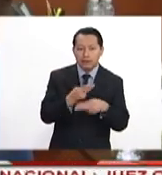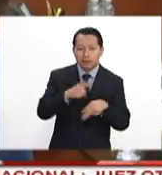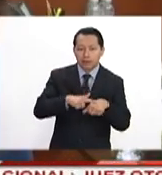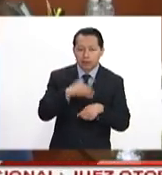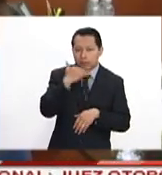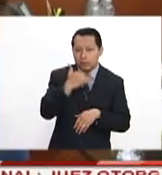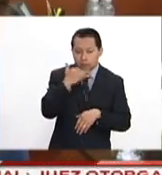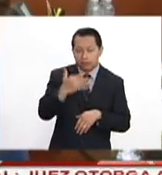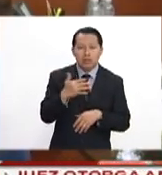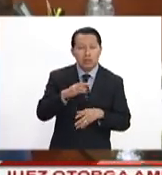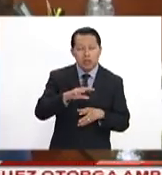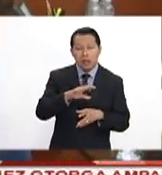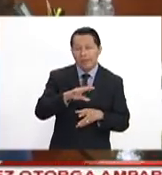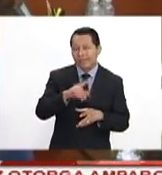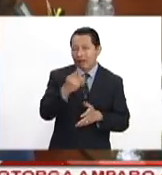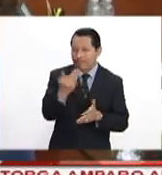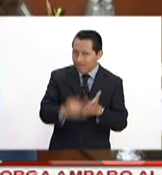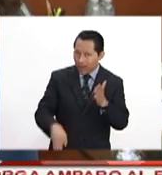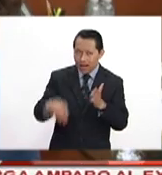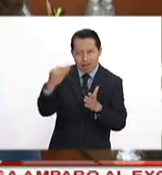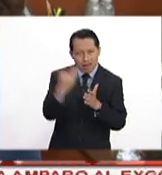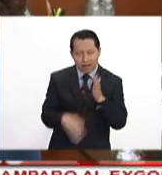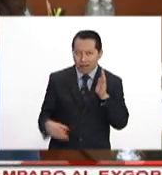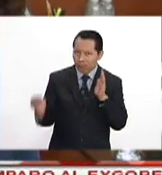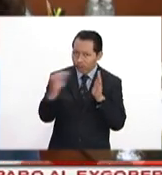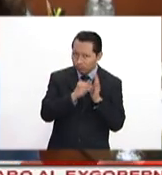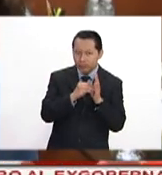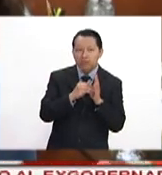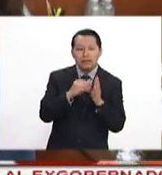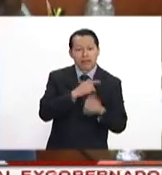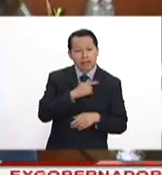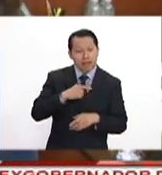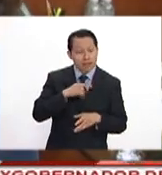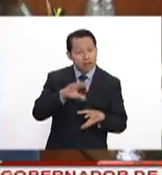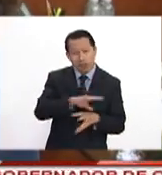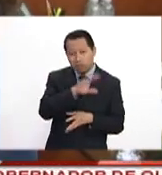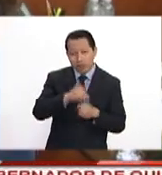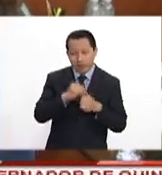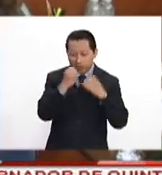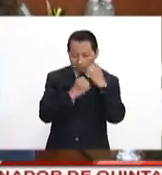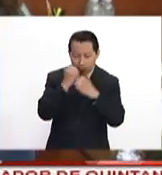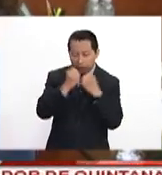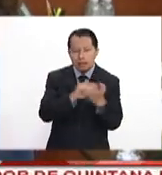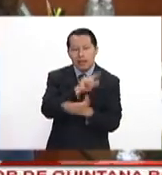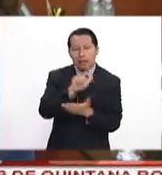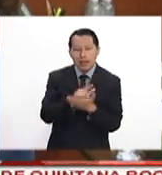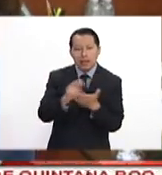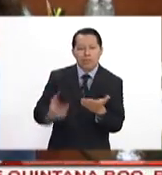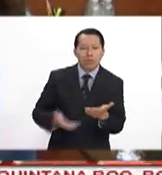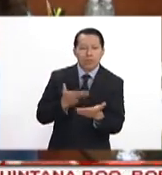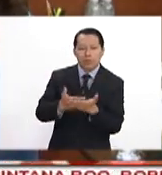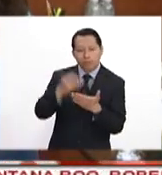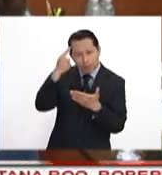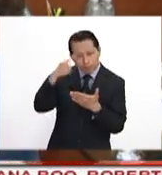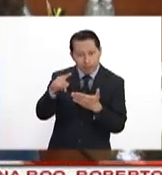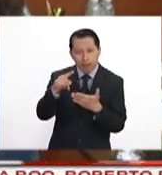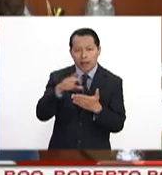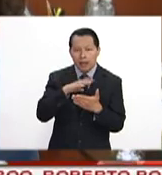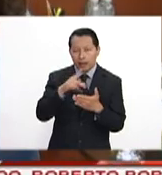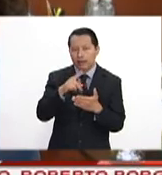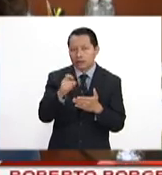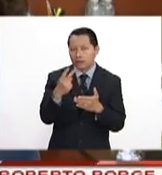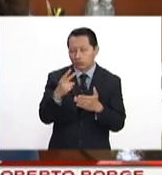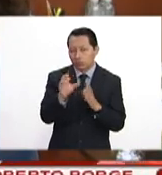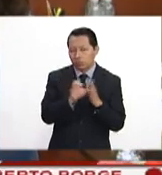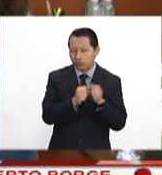nace incompleto. Lo correcto es revisar todo, nuestras leyes que propusimos para modificar el 102